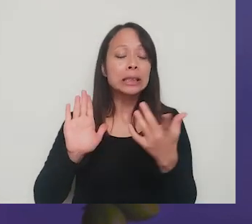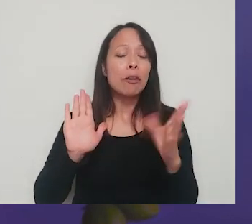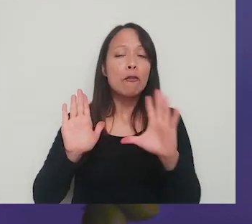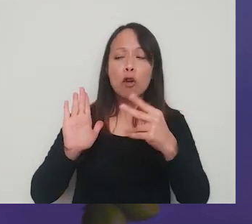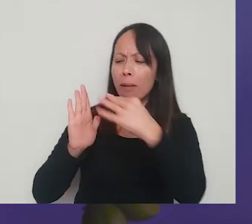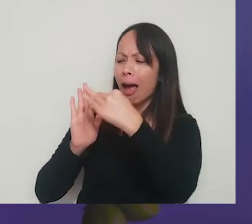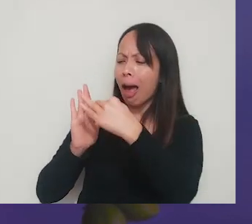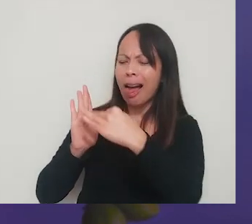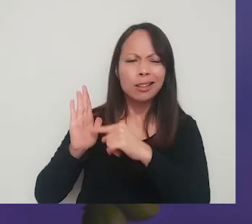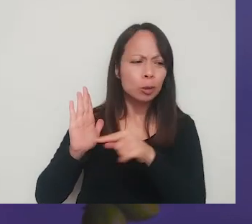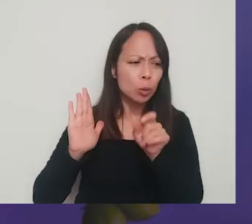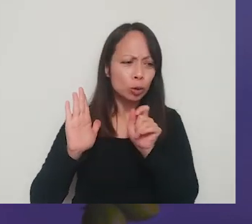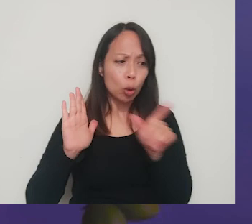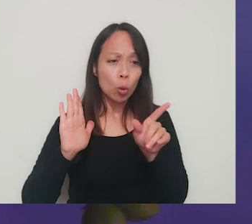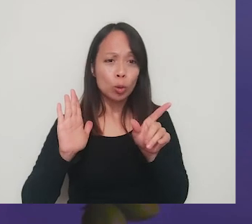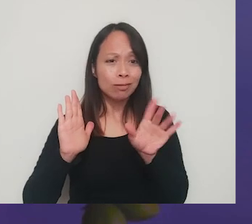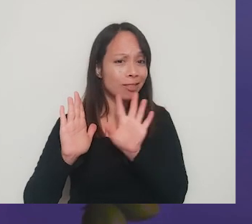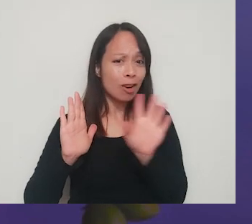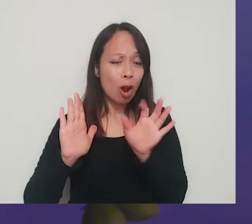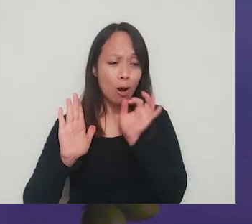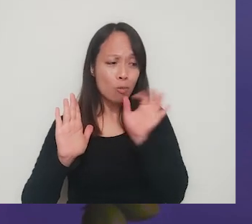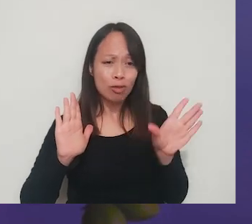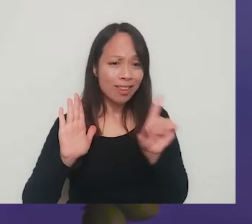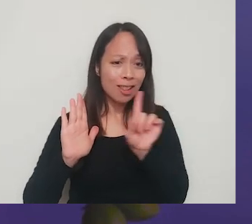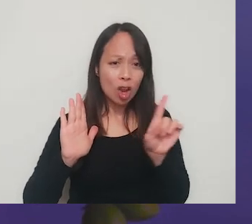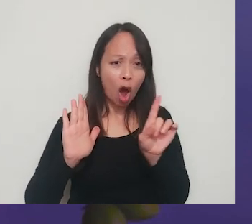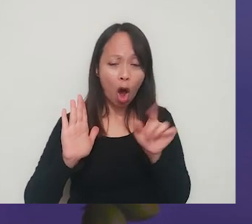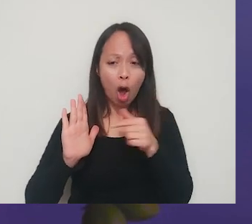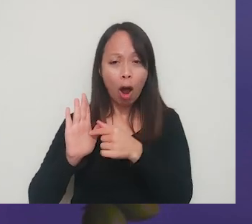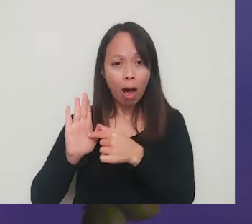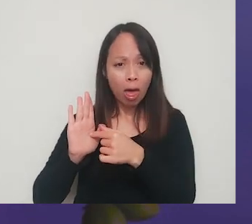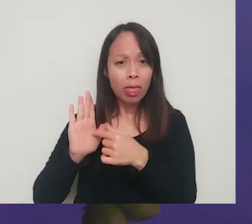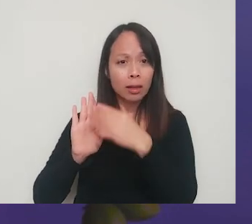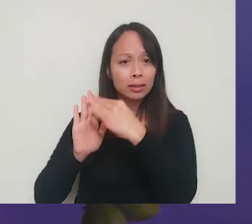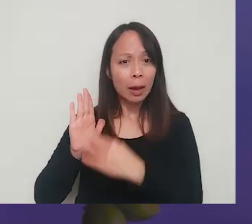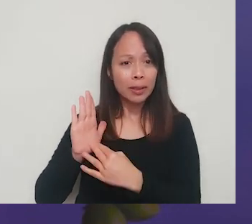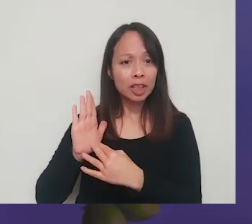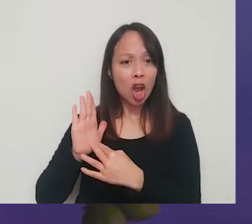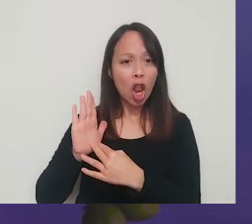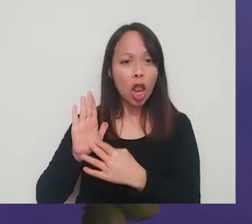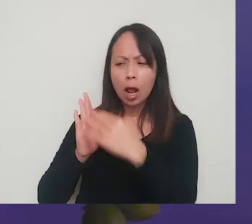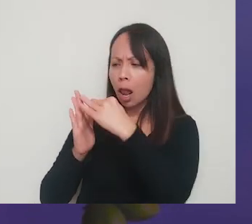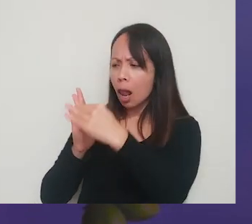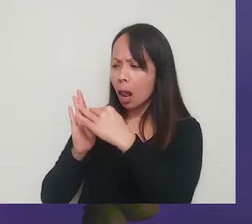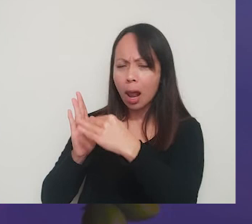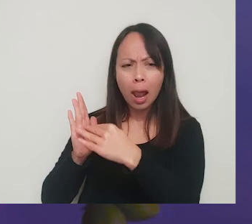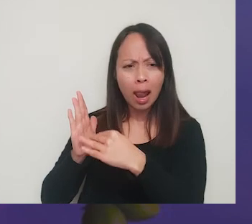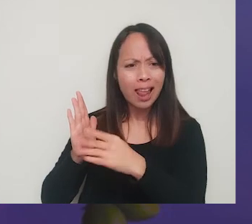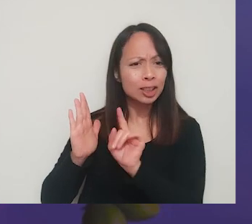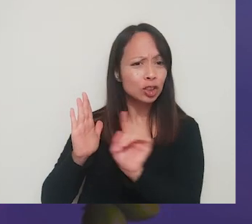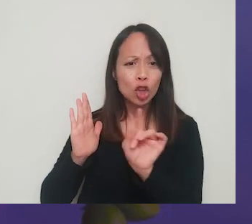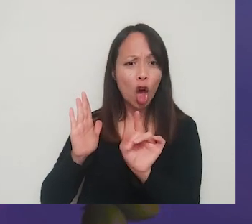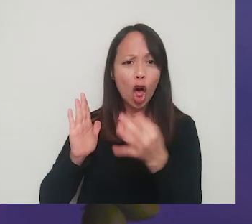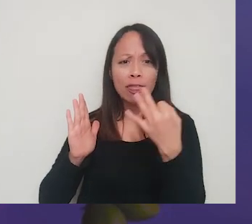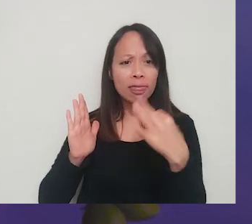se puede interpretar a las diferentes leyes de manera aislada, ni tampoco se debe efectuar una interpretación literal de la letra de la ley,